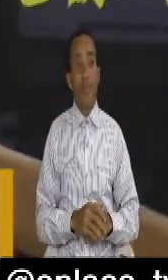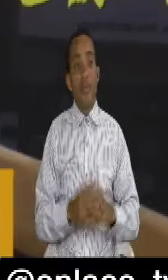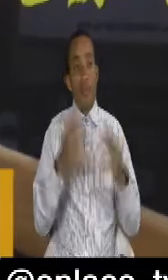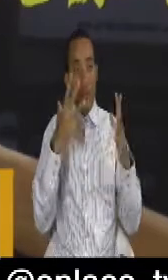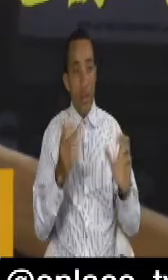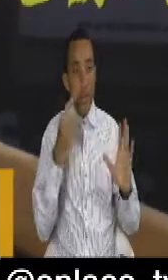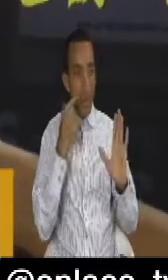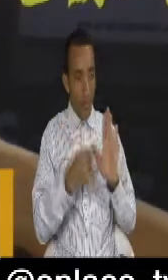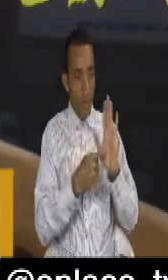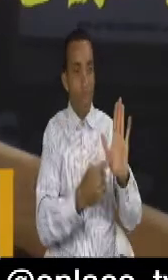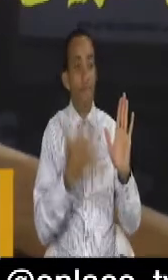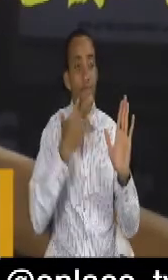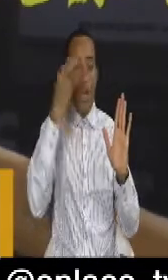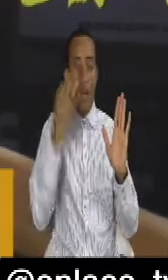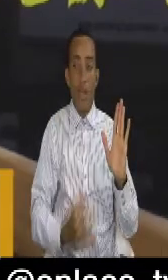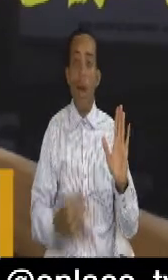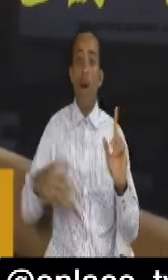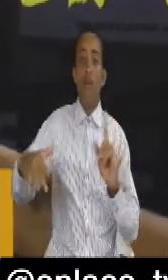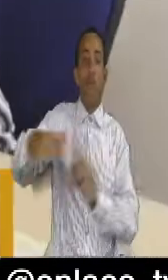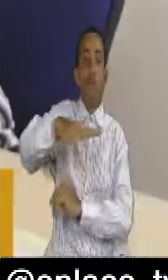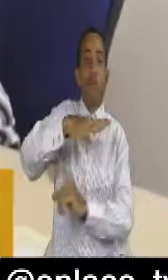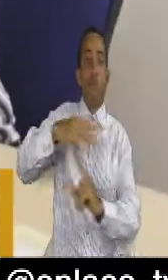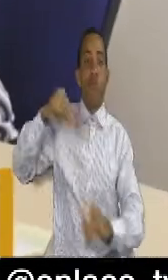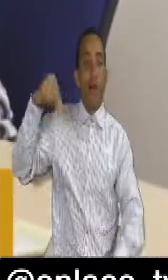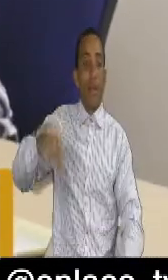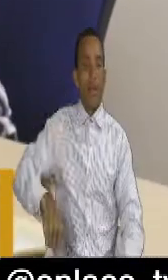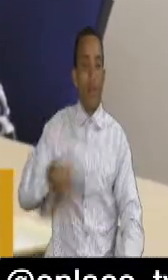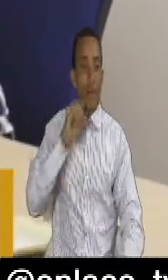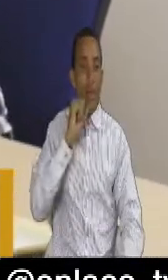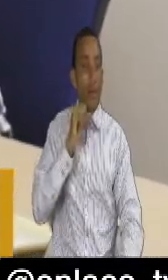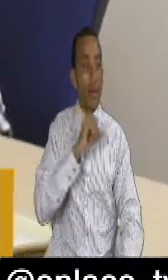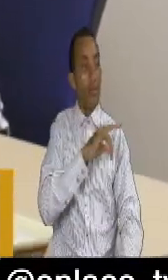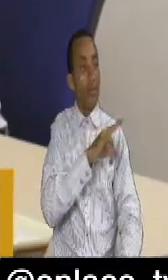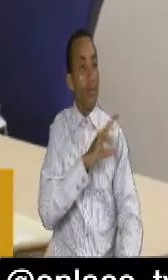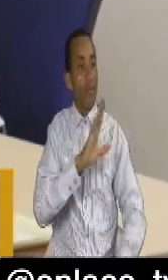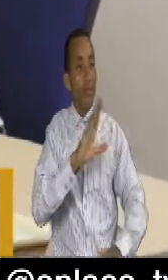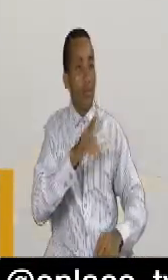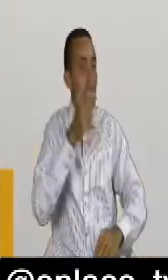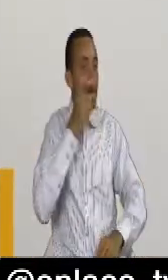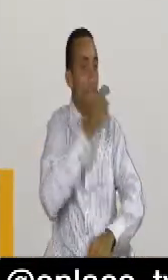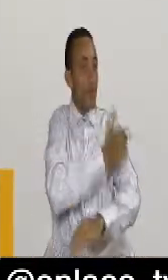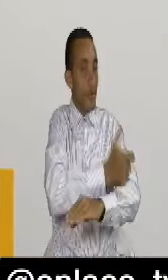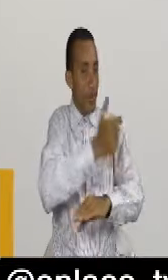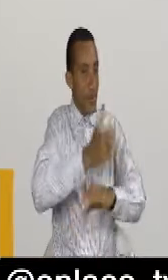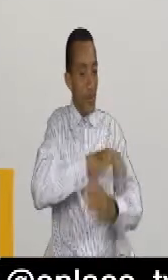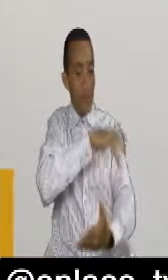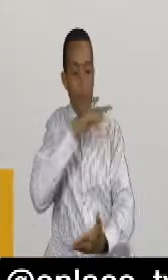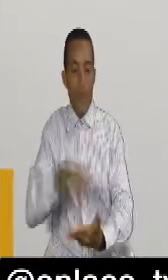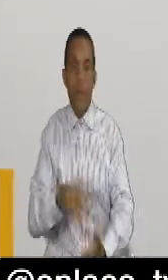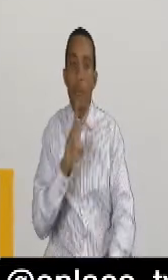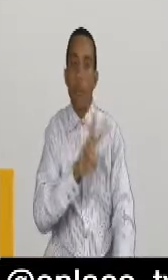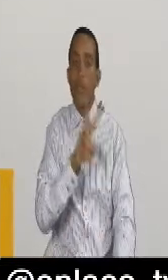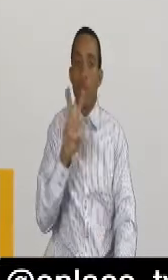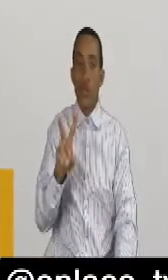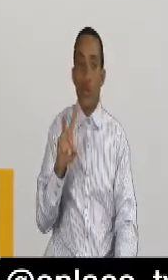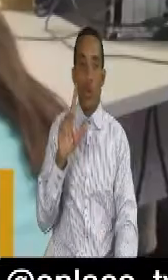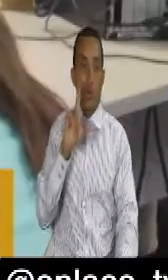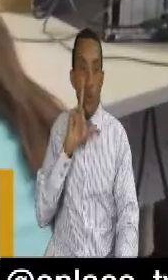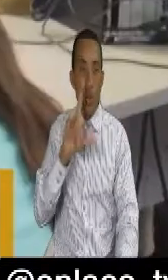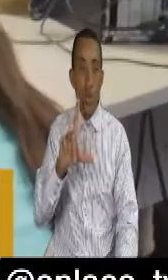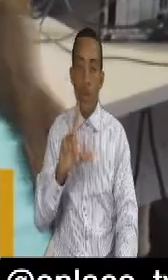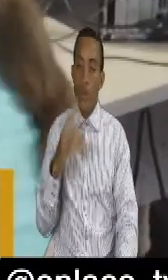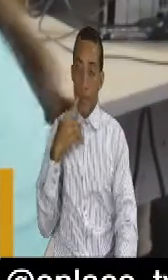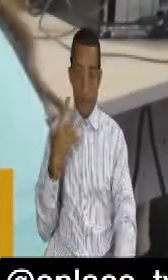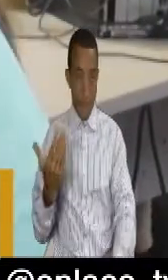mostrarles la realidad de la situación en Barranca Bermeja. Ellos estarán aquí el 22 de julio y para ese día le vamos a presentar todos estos casos para que